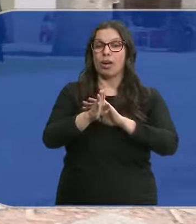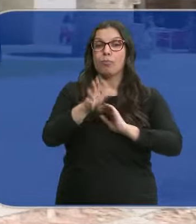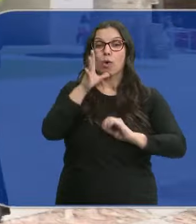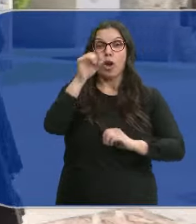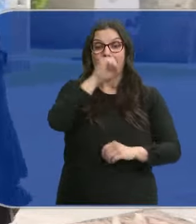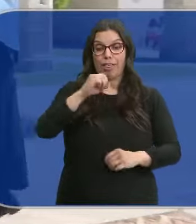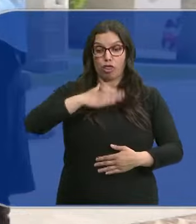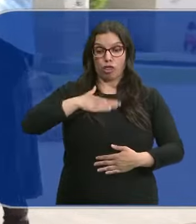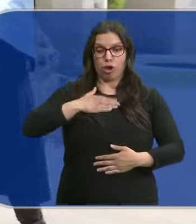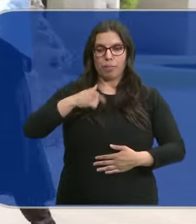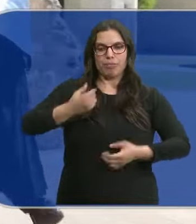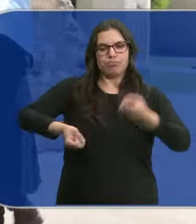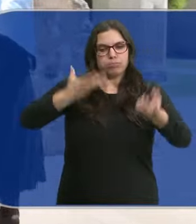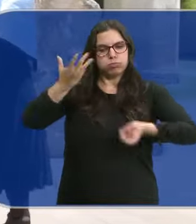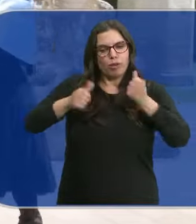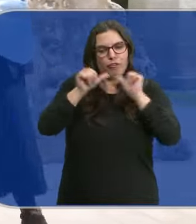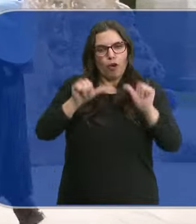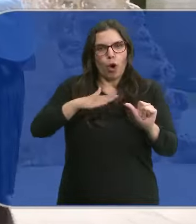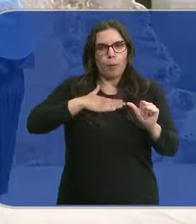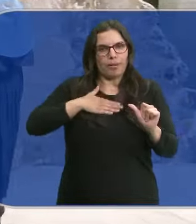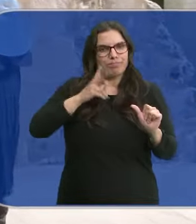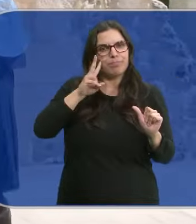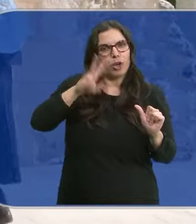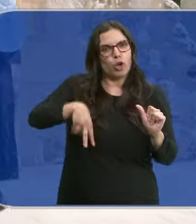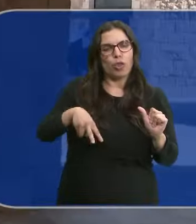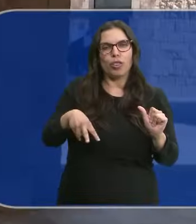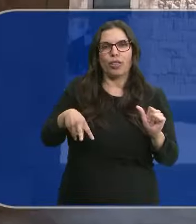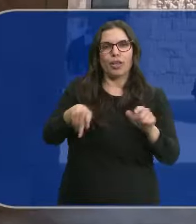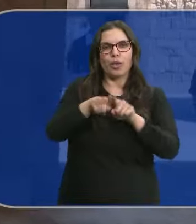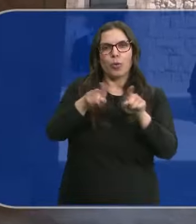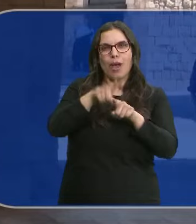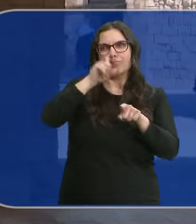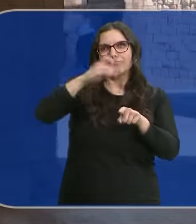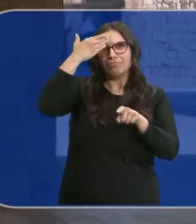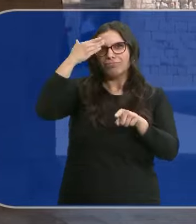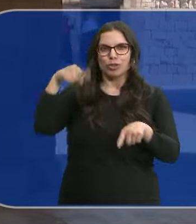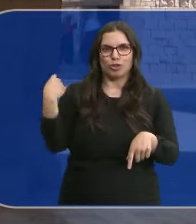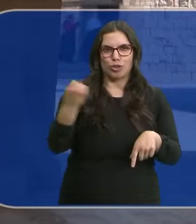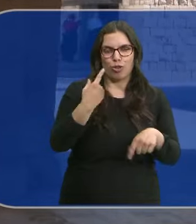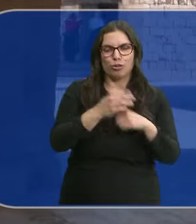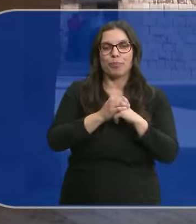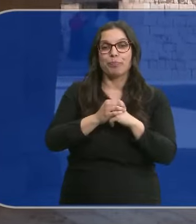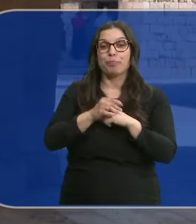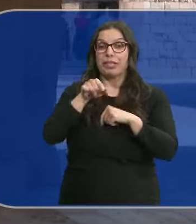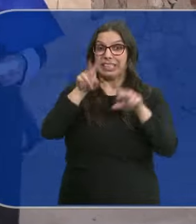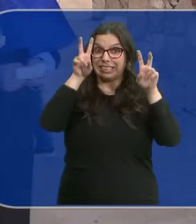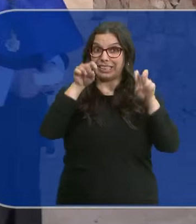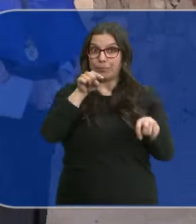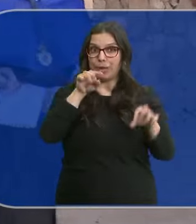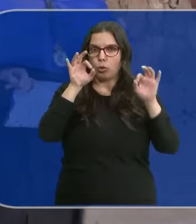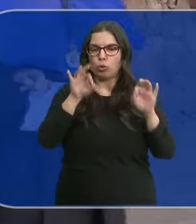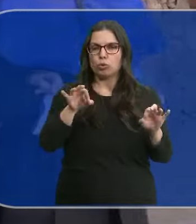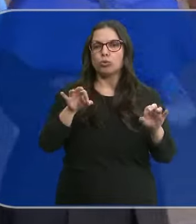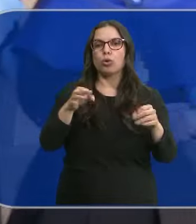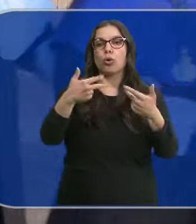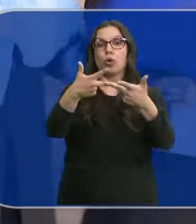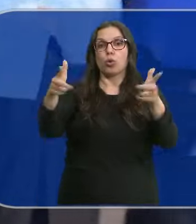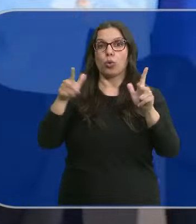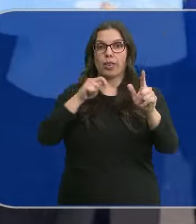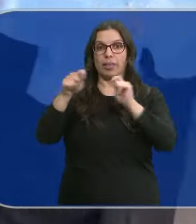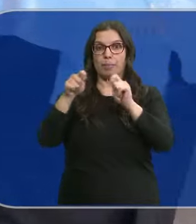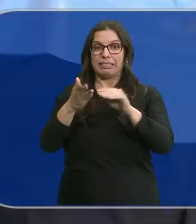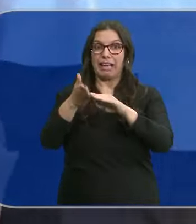de expresarse y comunicarse y que reconoce que viven en la memoria de todos. Precisamente sobre este asunto, en una rueda de prensa previa